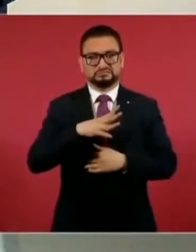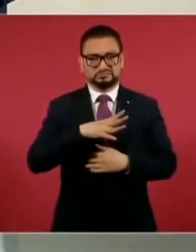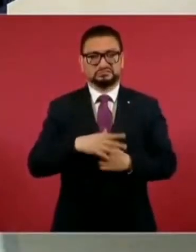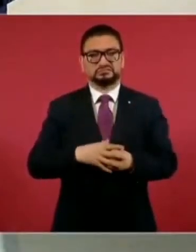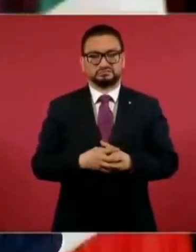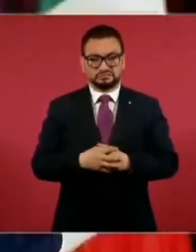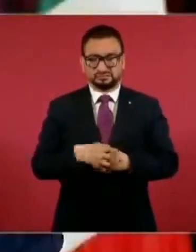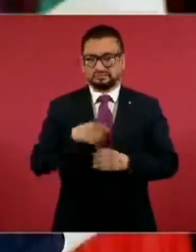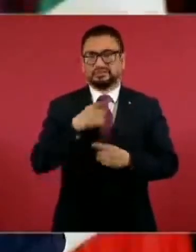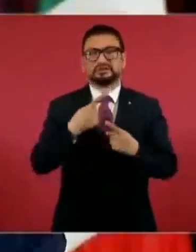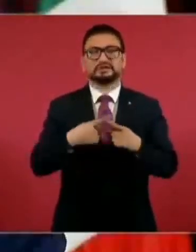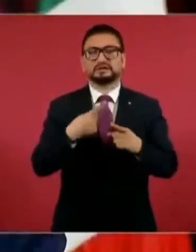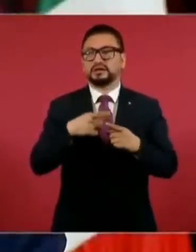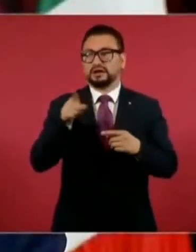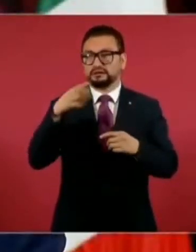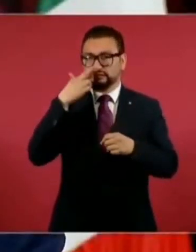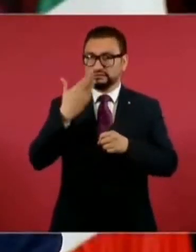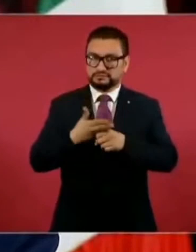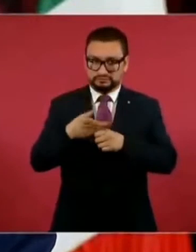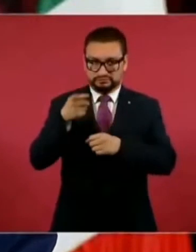los responsables